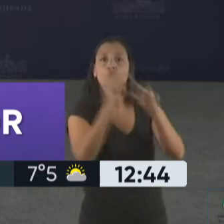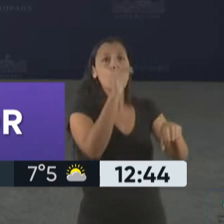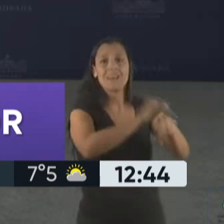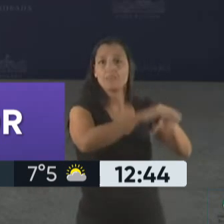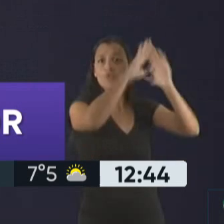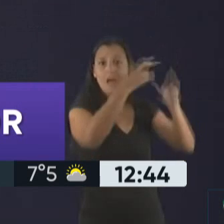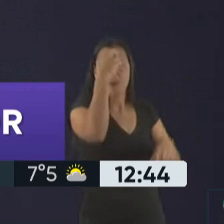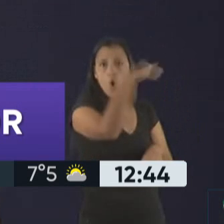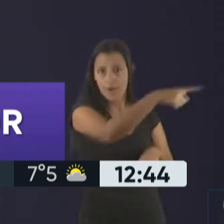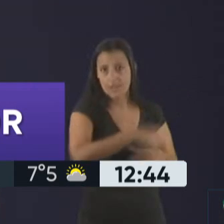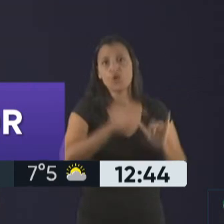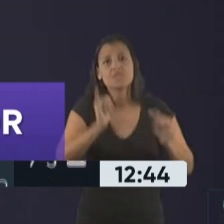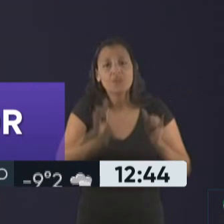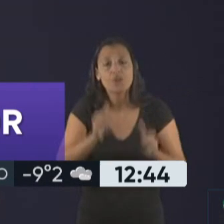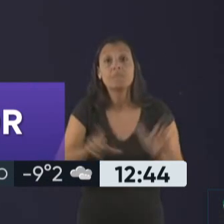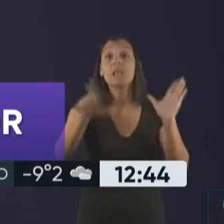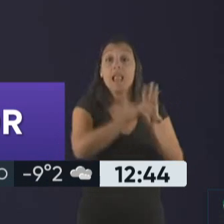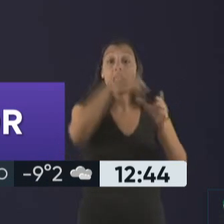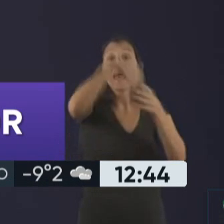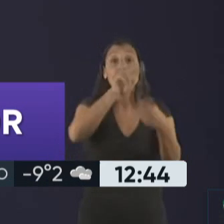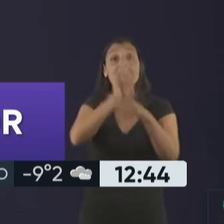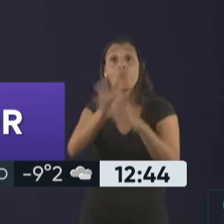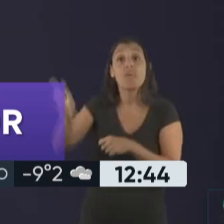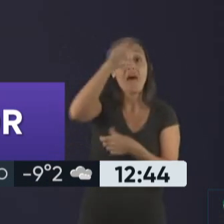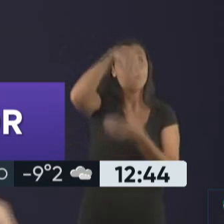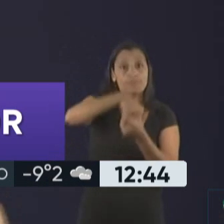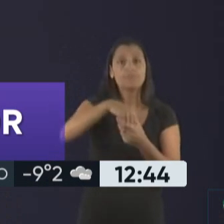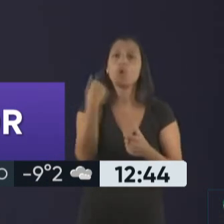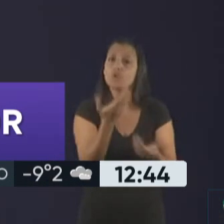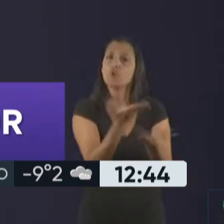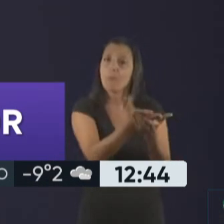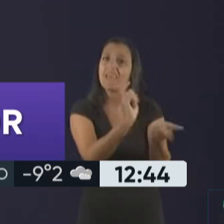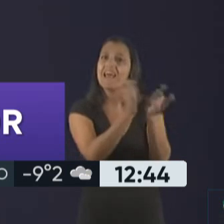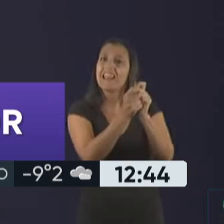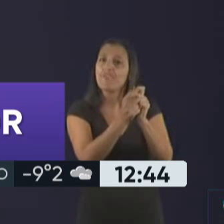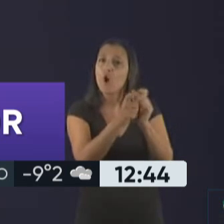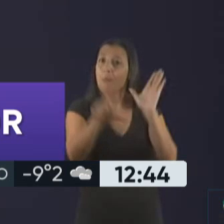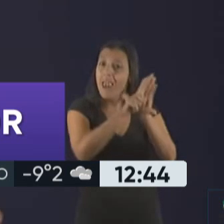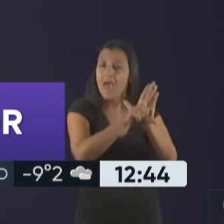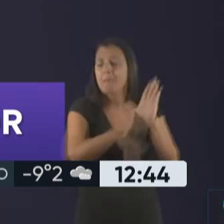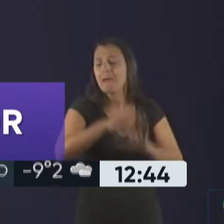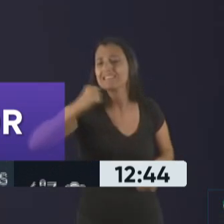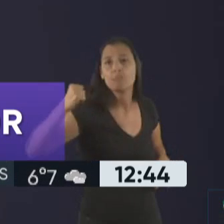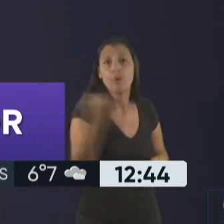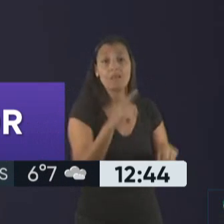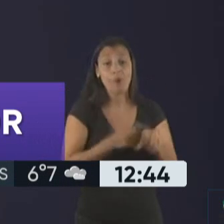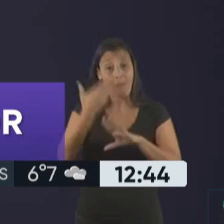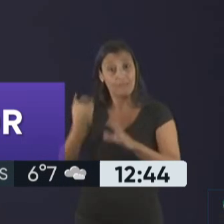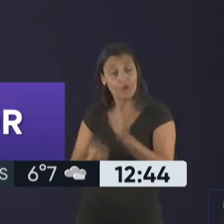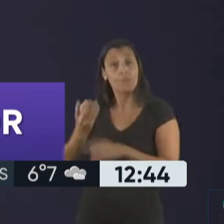Nación. En el caso de la Ley de Seguridad Interior estamos planteando la reforma más importante desde su sanción en el